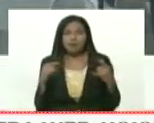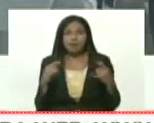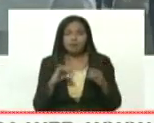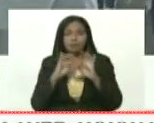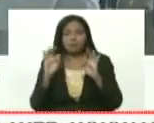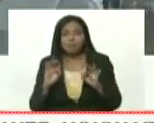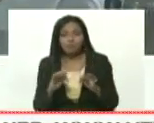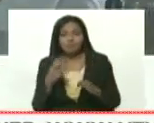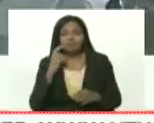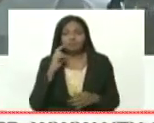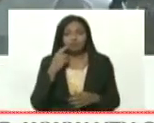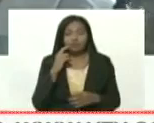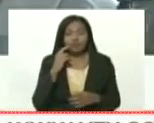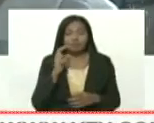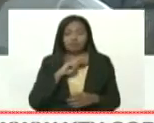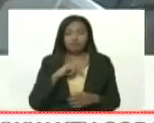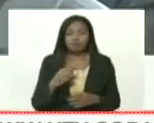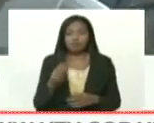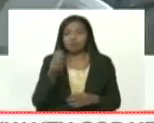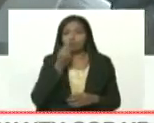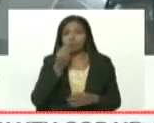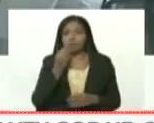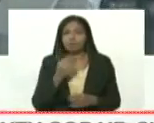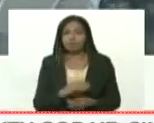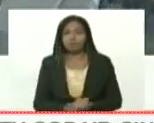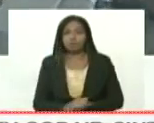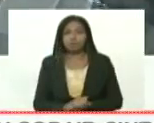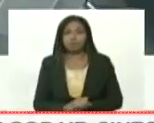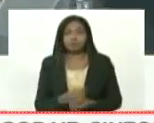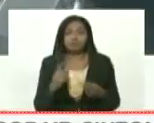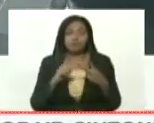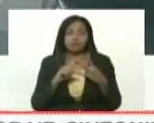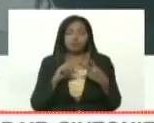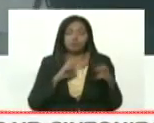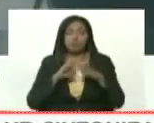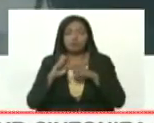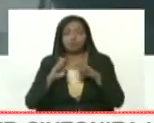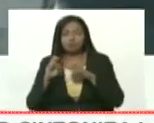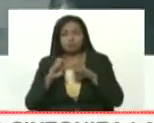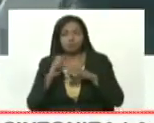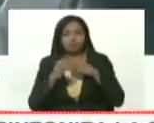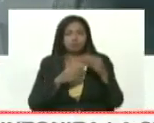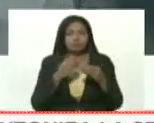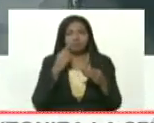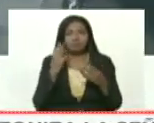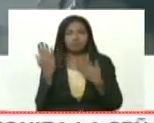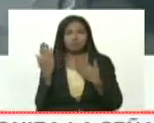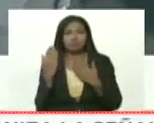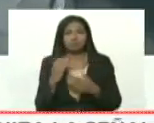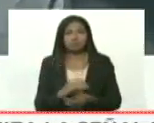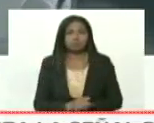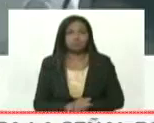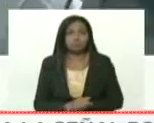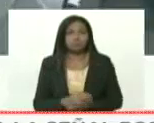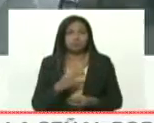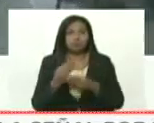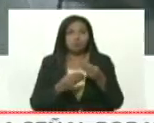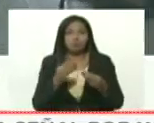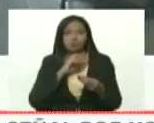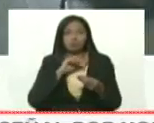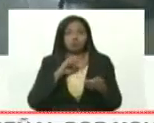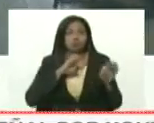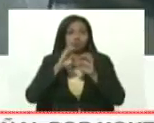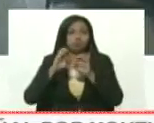del chocolate que estábamos comiendo. En la segunda prueba, que es aquí, podemos ver cómo estábamos calculando